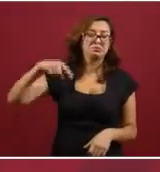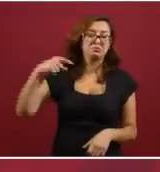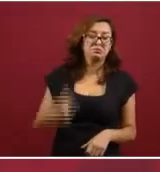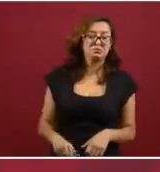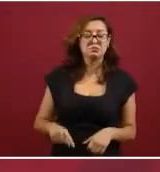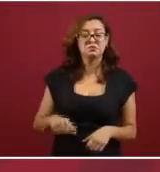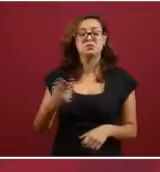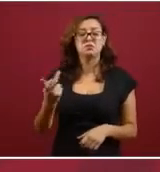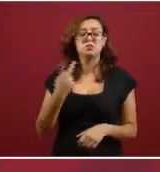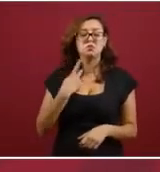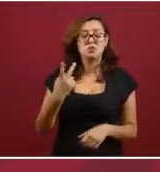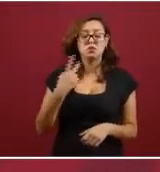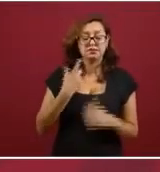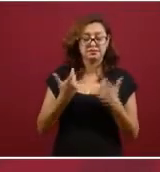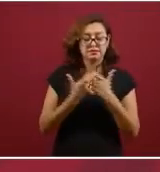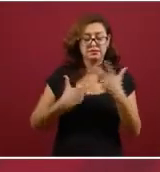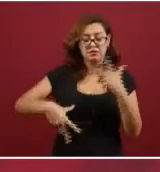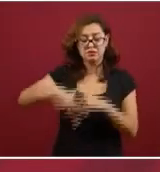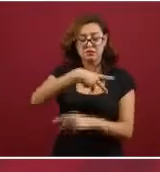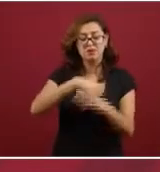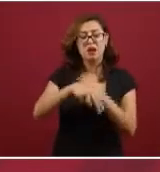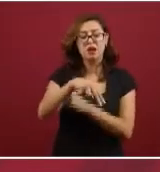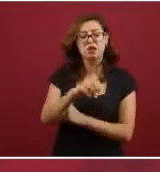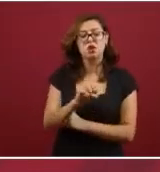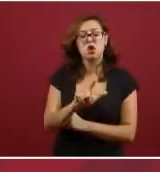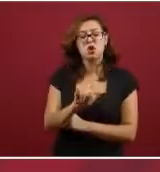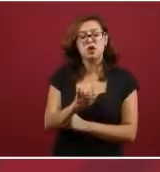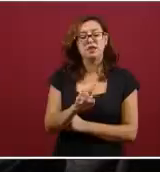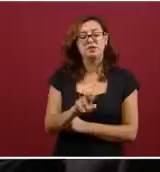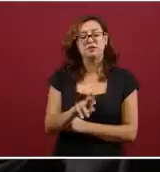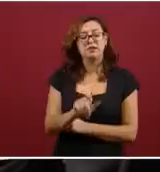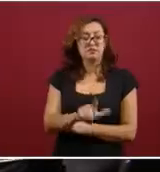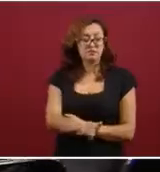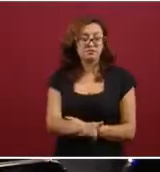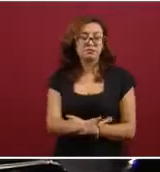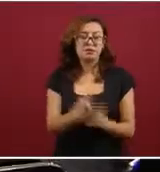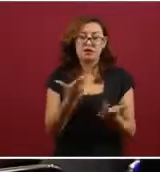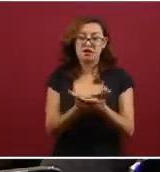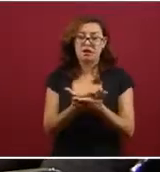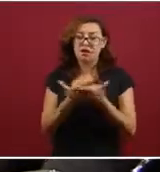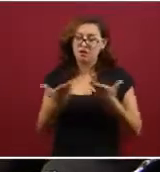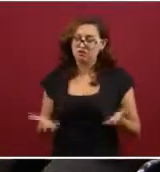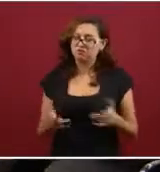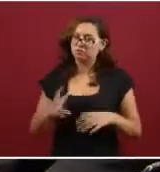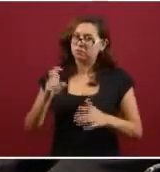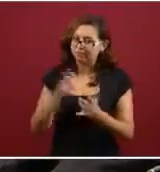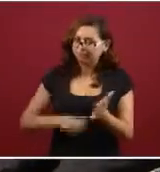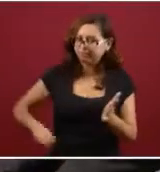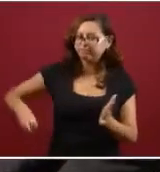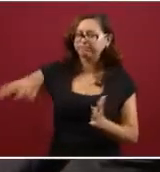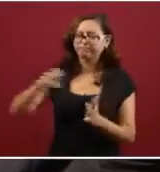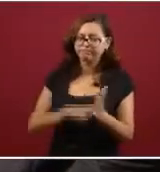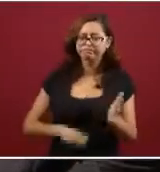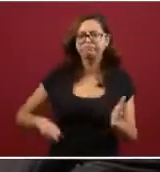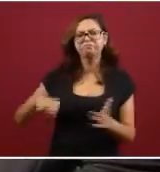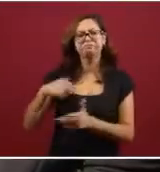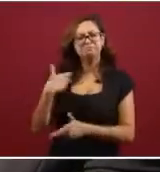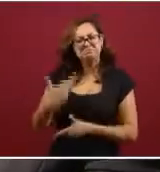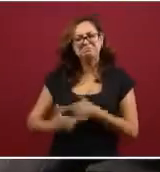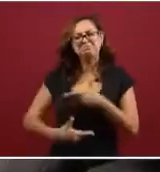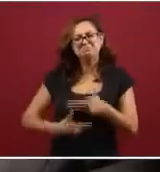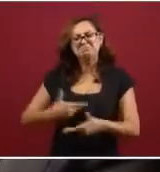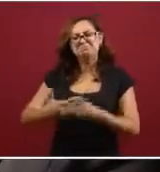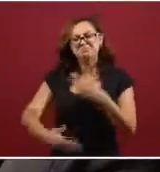económica neoliberal y esto lleva a ajustes. Afortunadamente vamos bien,